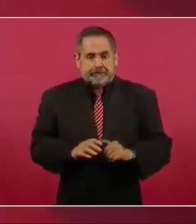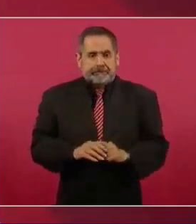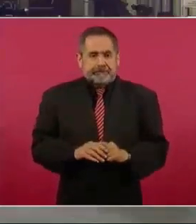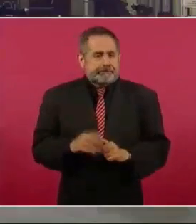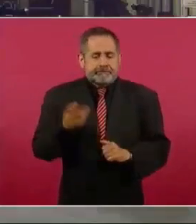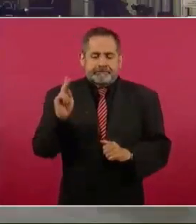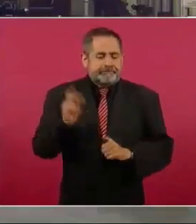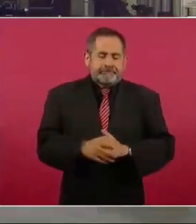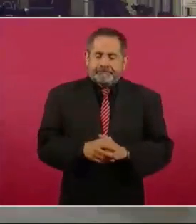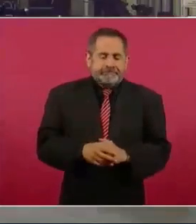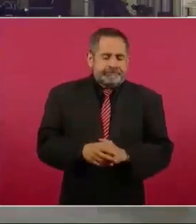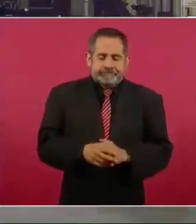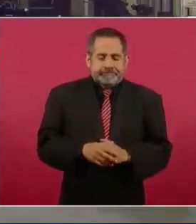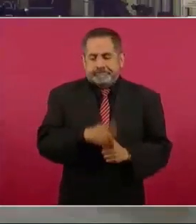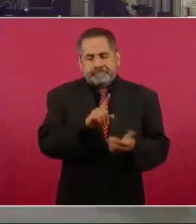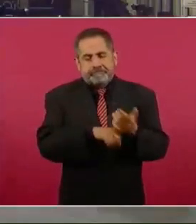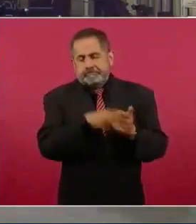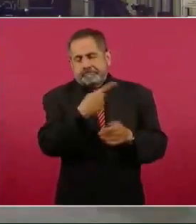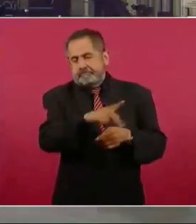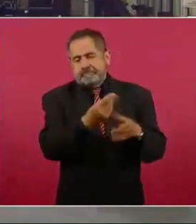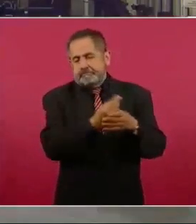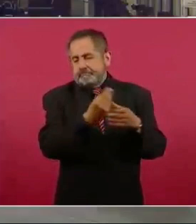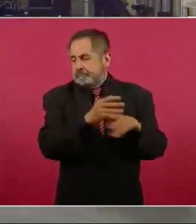Pero es un asunto de ellos.